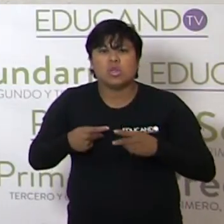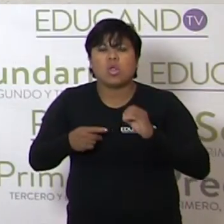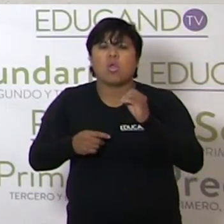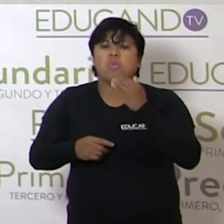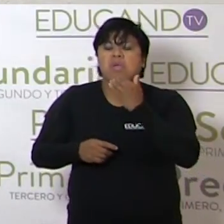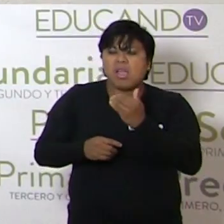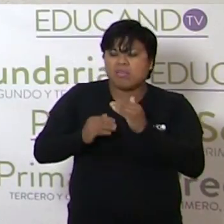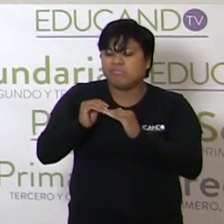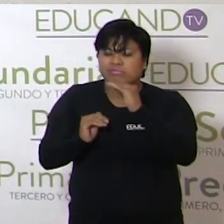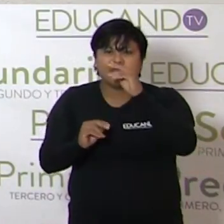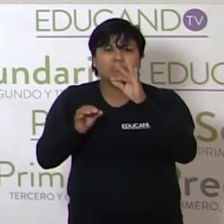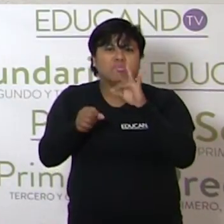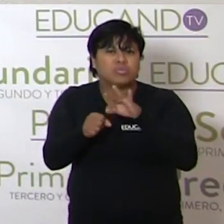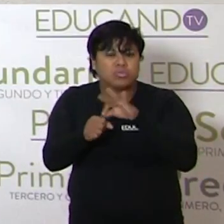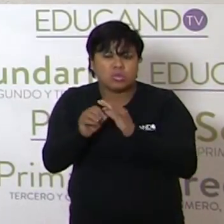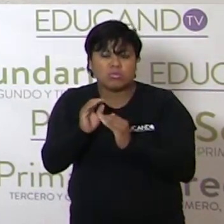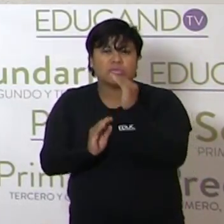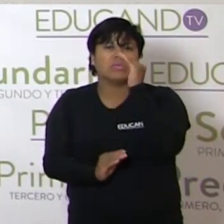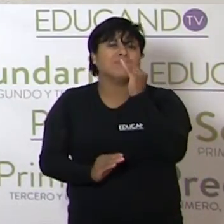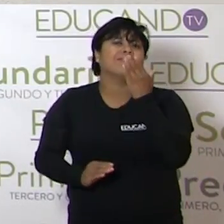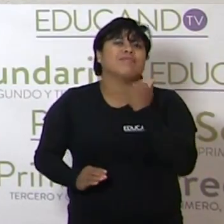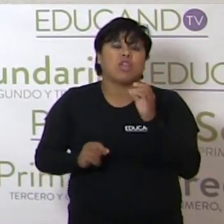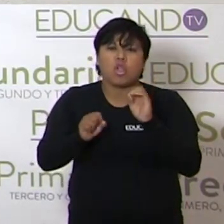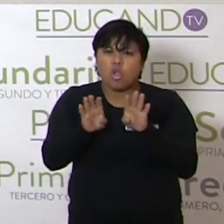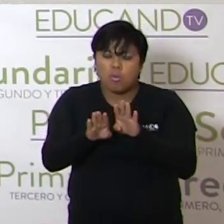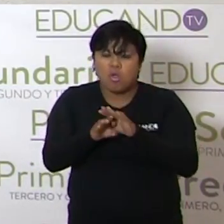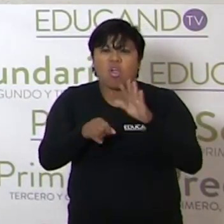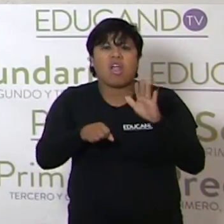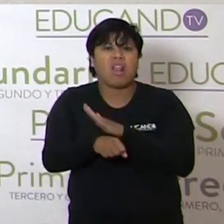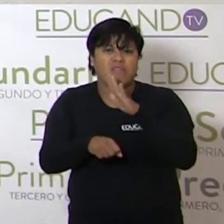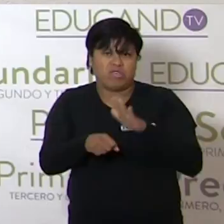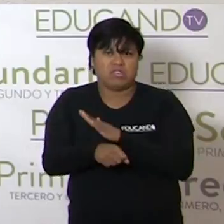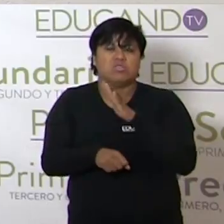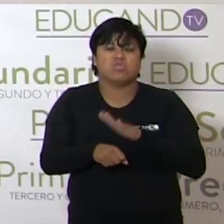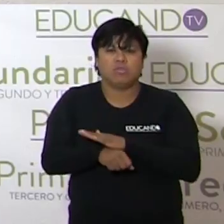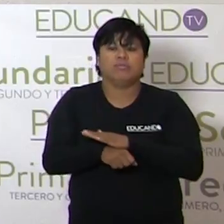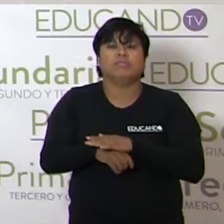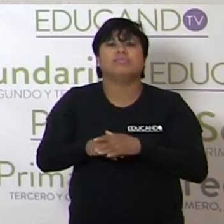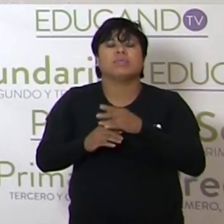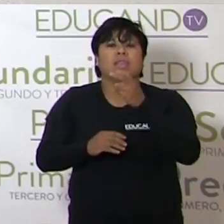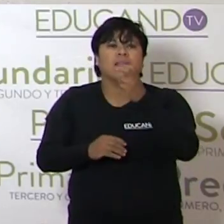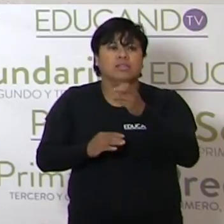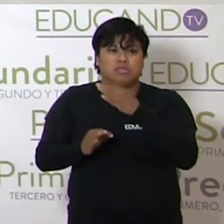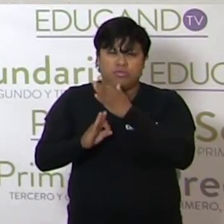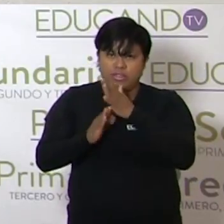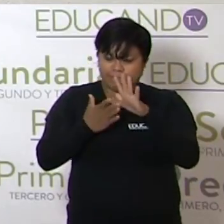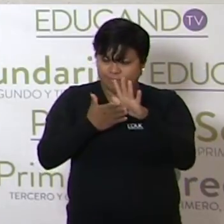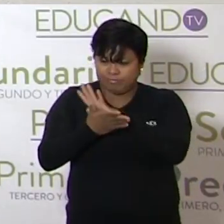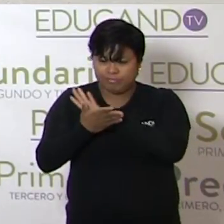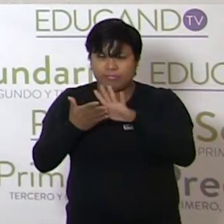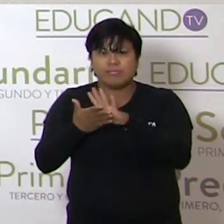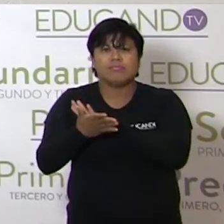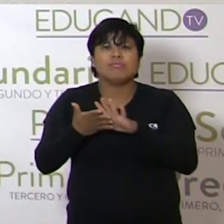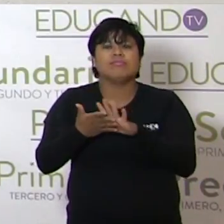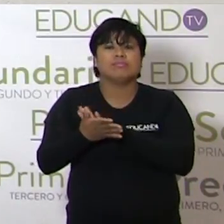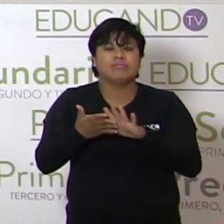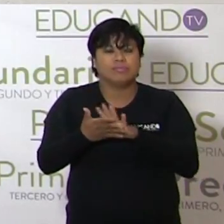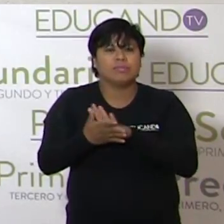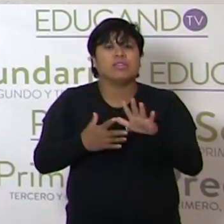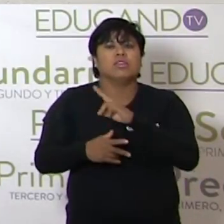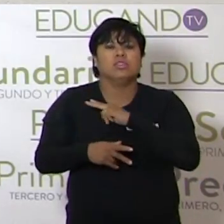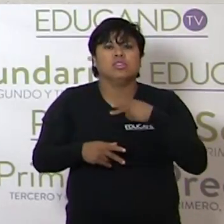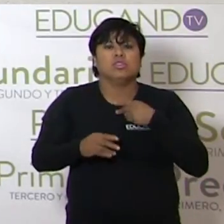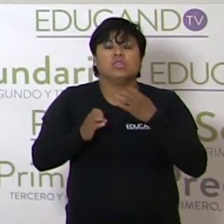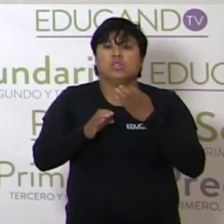buen rating, podemos llamarle, o una buena calificación. Bien, voy a borrar esta pregunta. Vamos